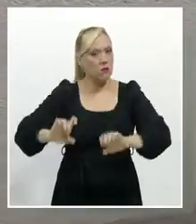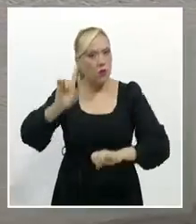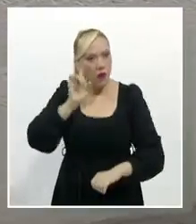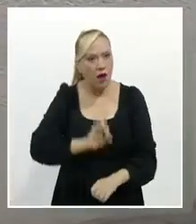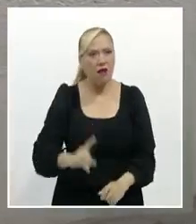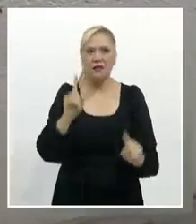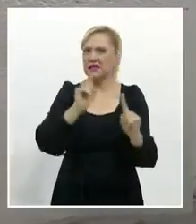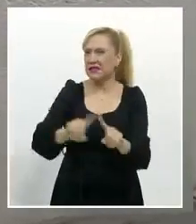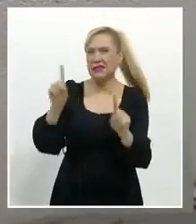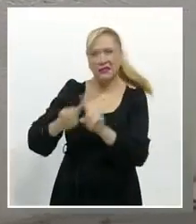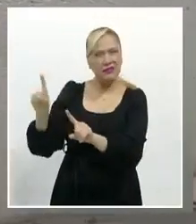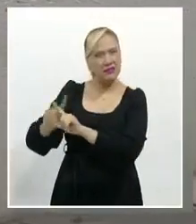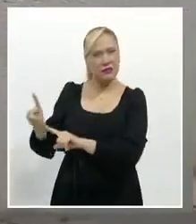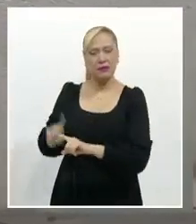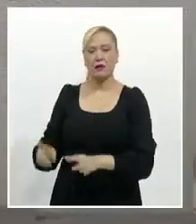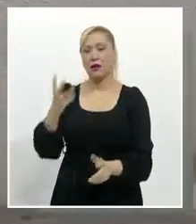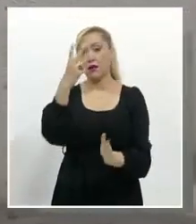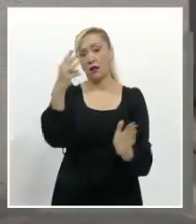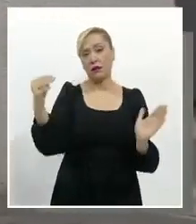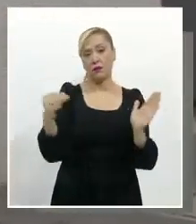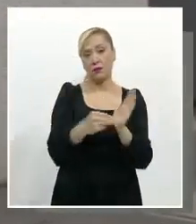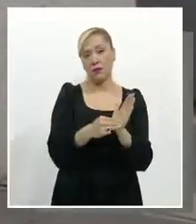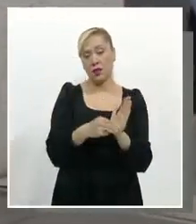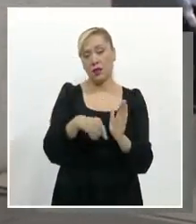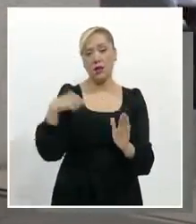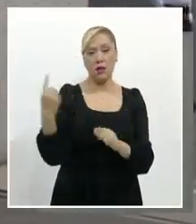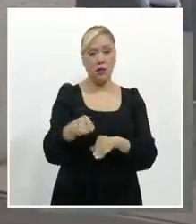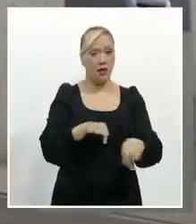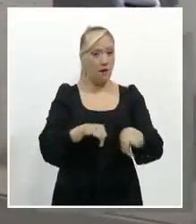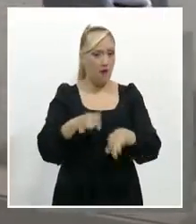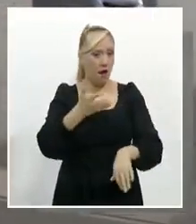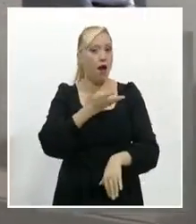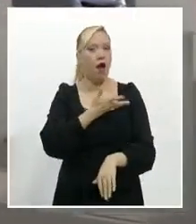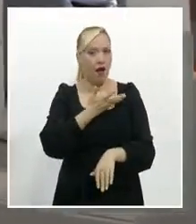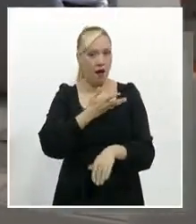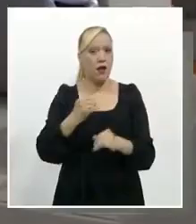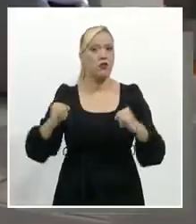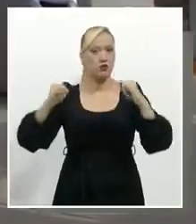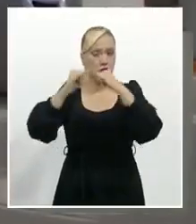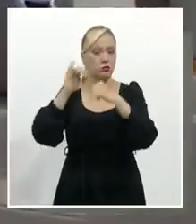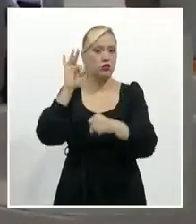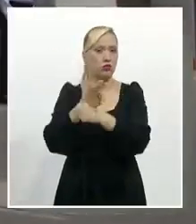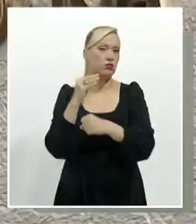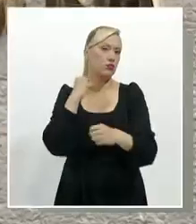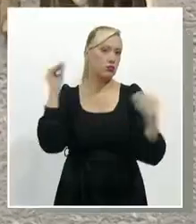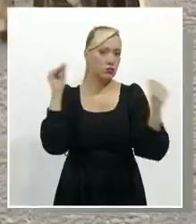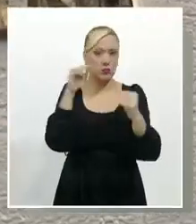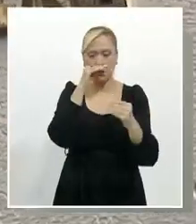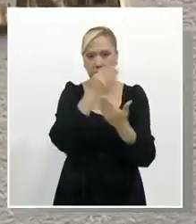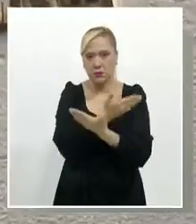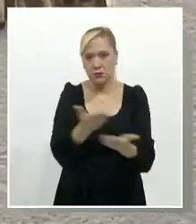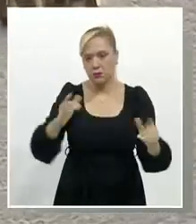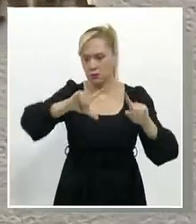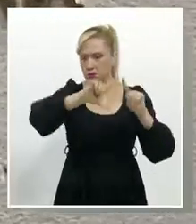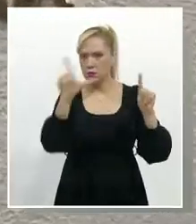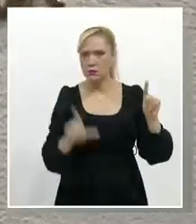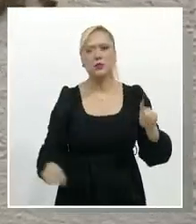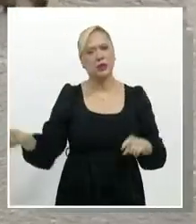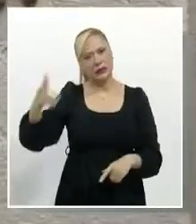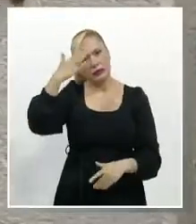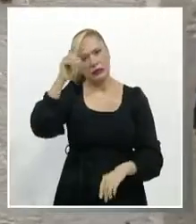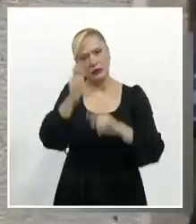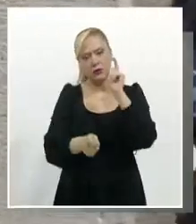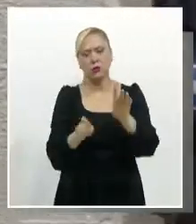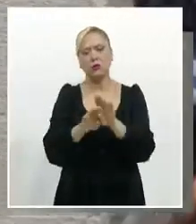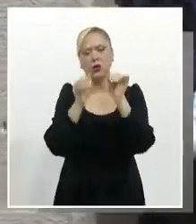otras. Indicó que los casi 3,000 servidores públicos con que cuenta la Defensoría en todo el país están capacitados para brindar